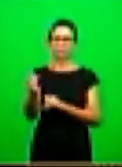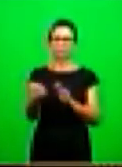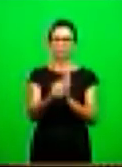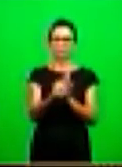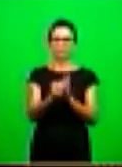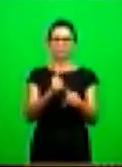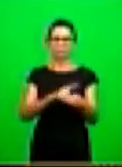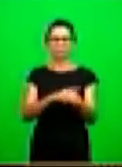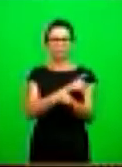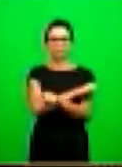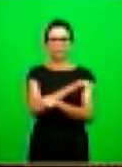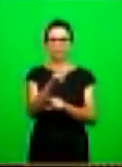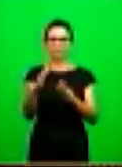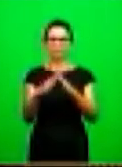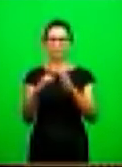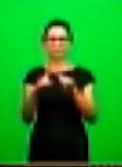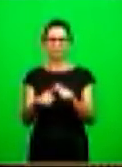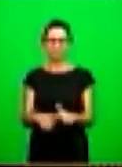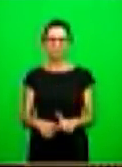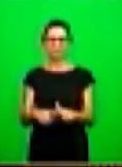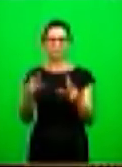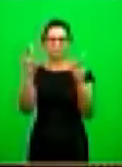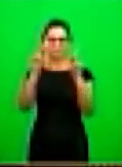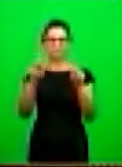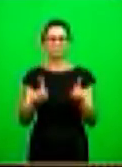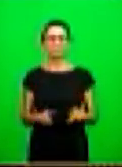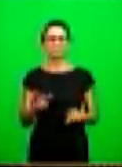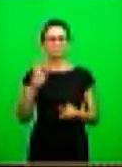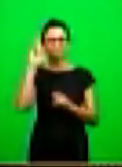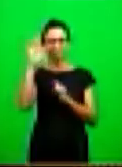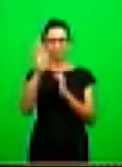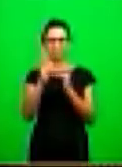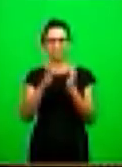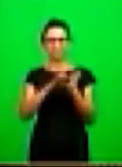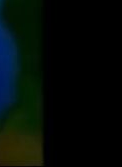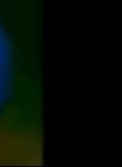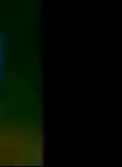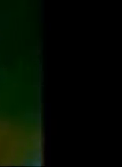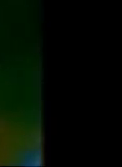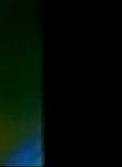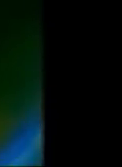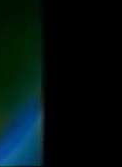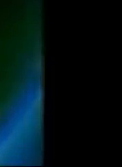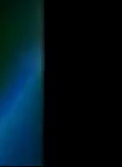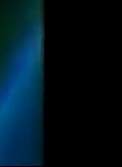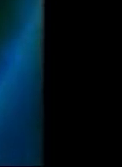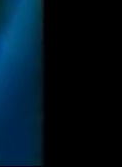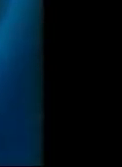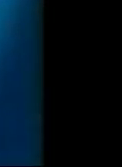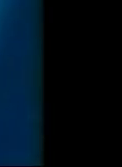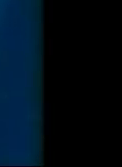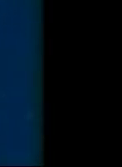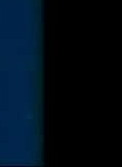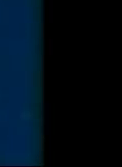momento profético de la iglesia. Un gran abrazo, la paz del Señor Jesús, que Dios bendiga a todos.